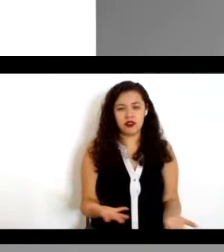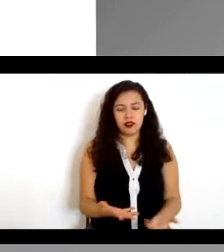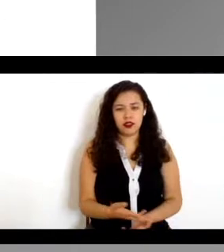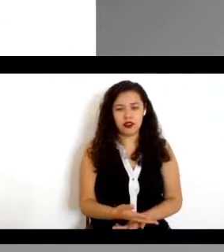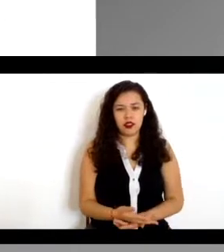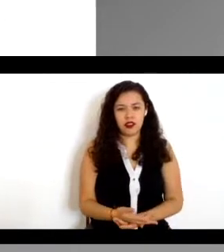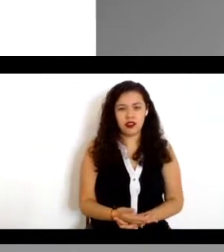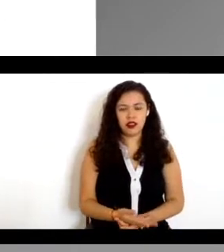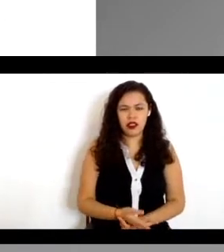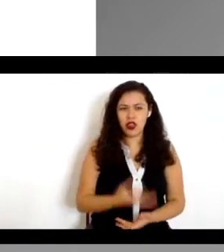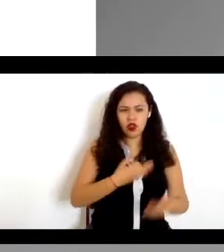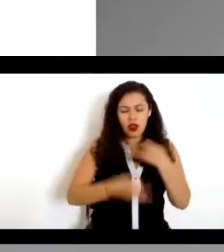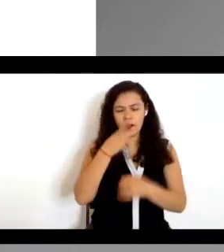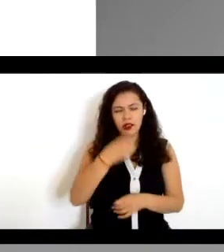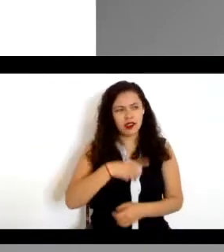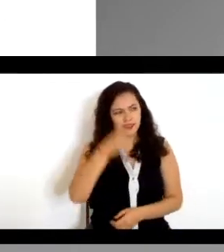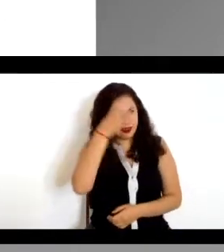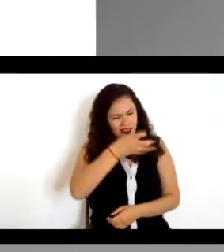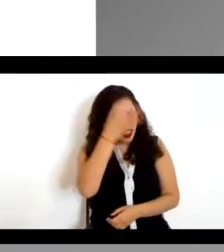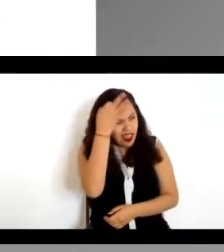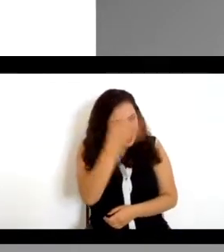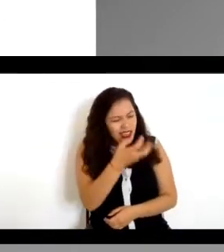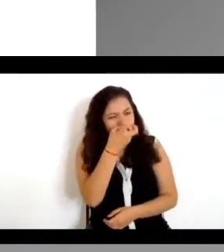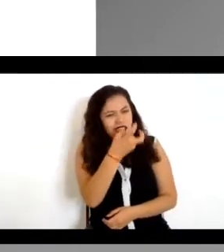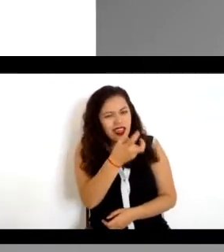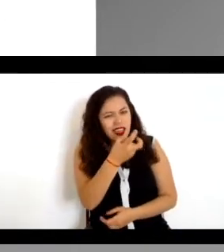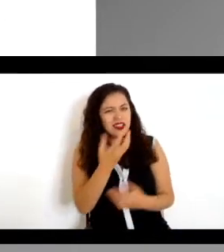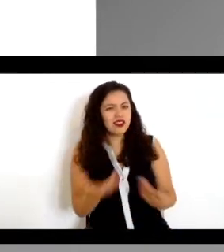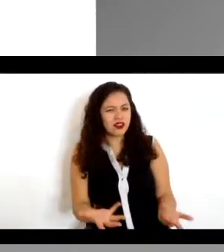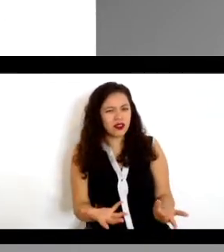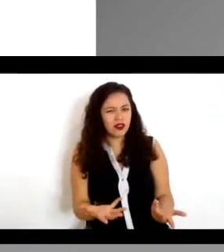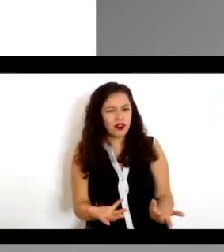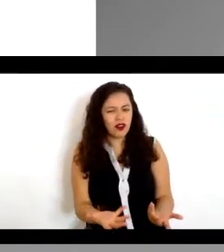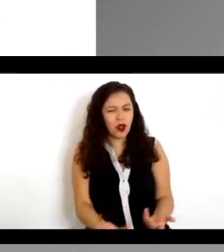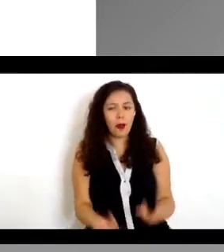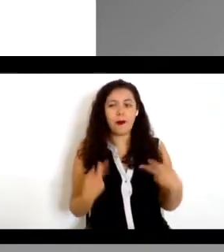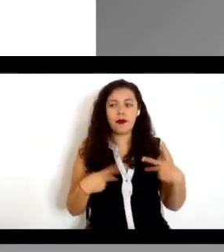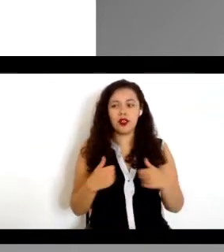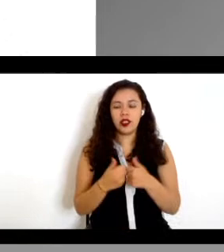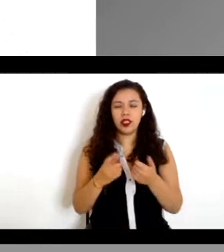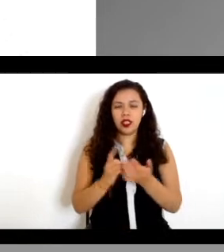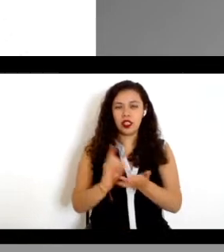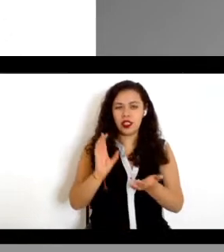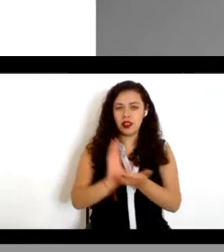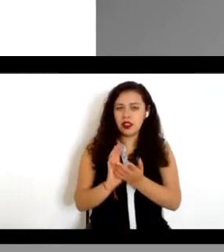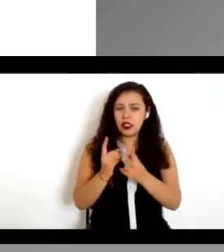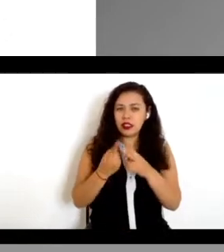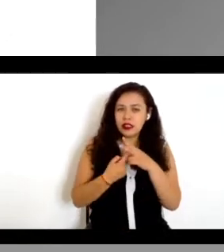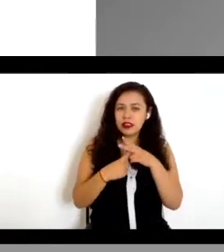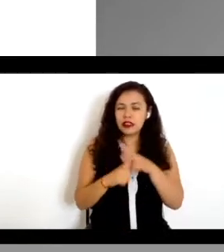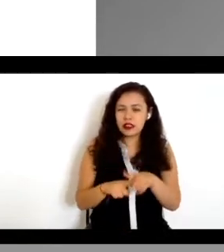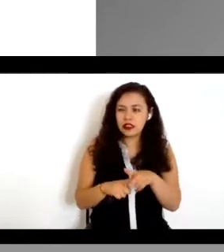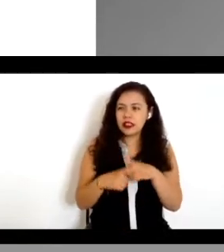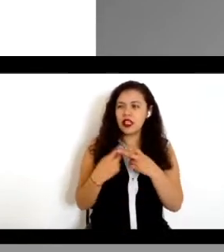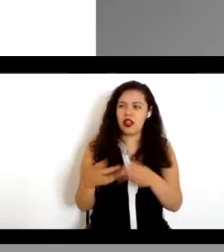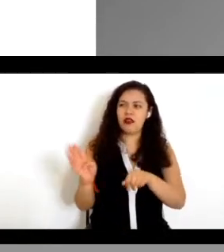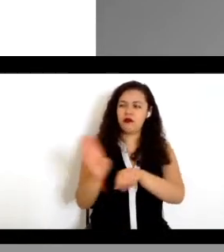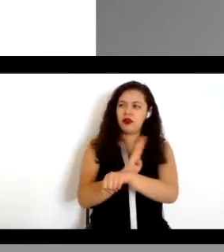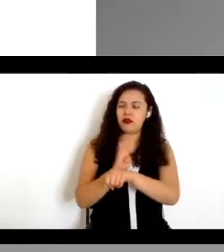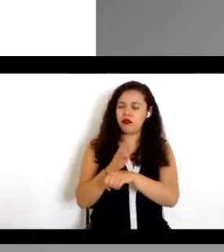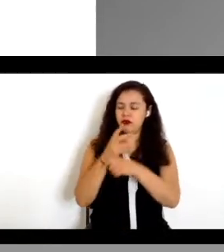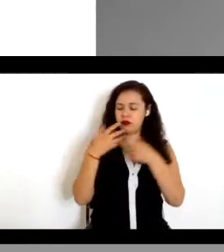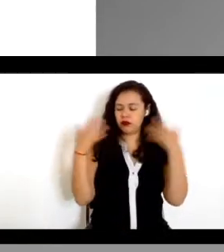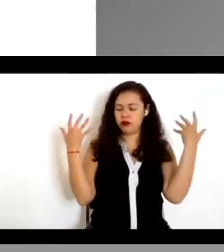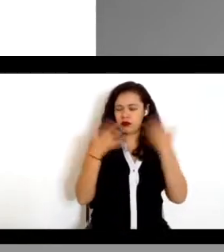efectivamente, Santiago. Y la misma persona con discapacidad, cuando empieza a ver el beneficio desde